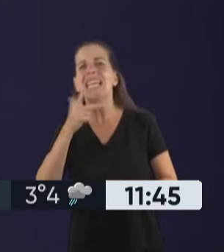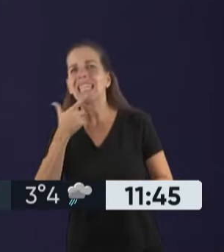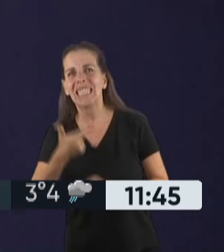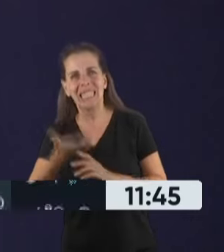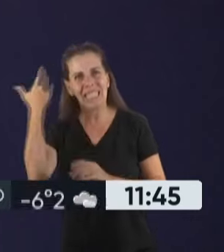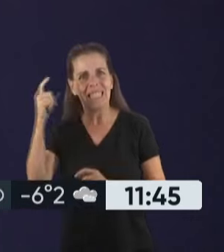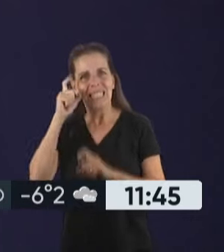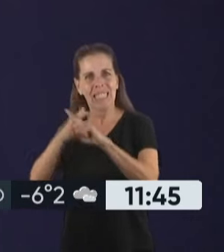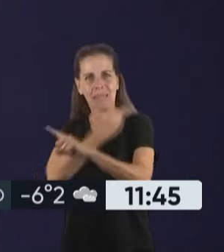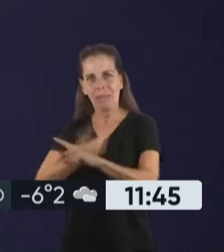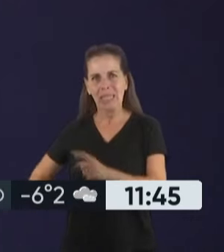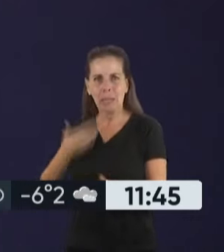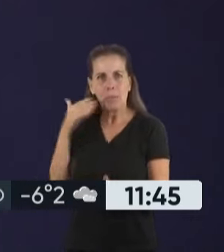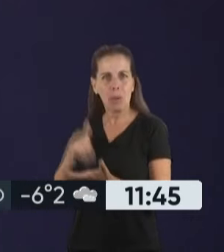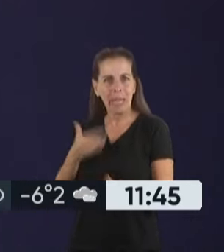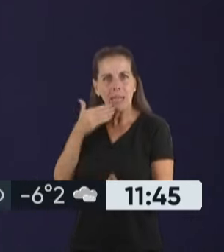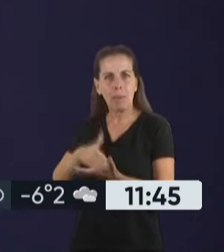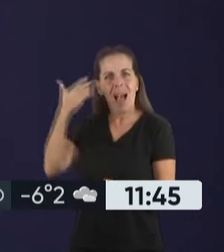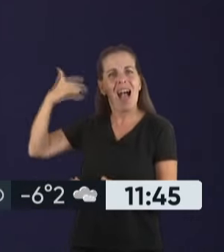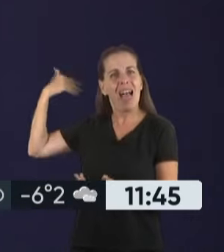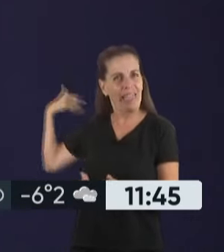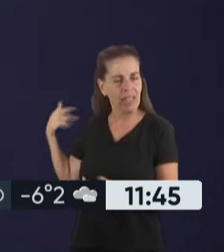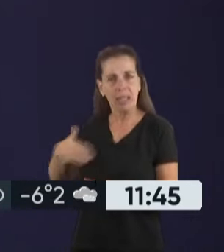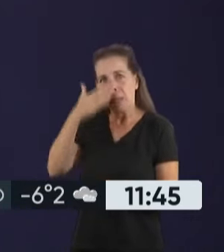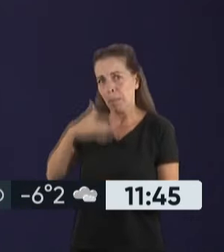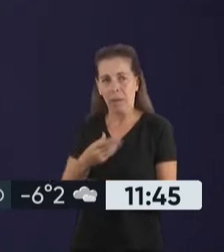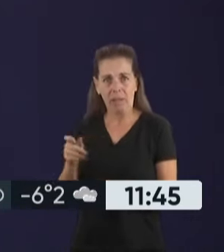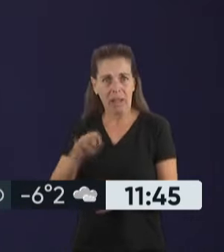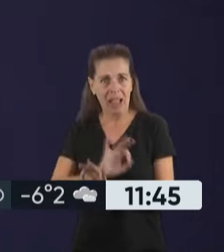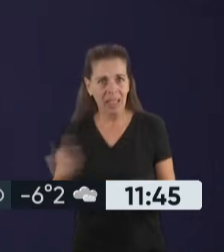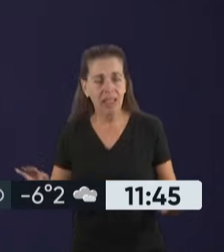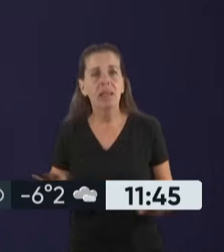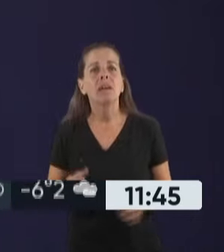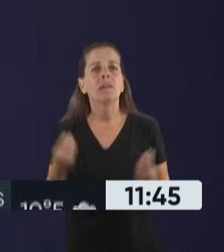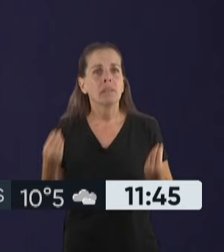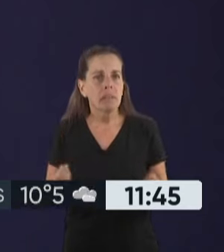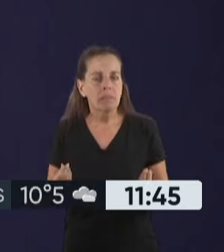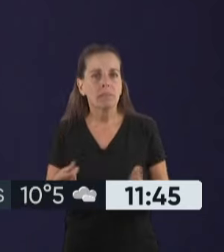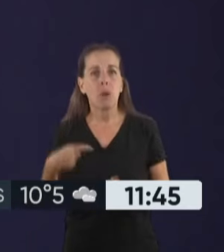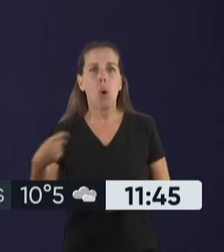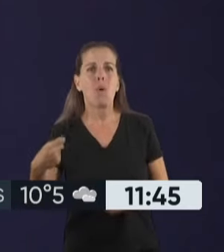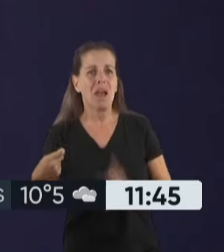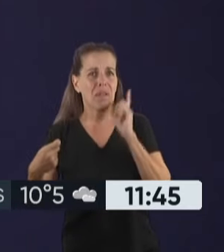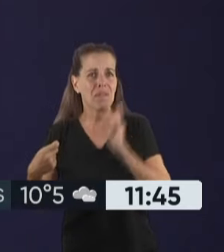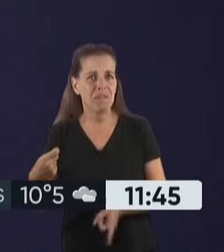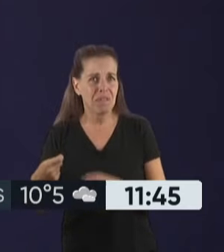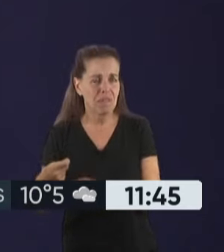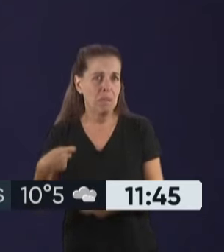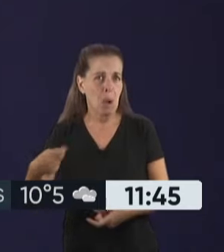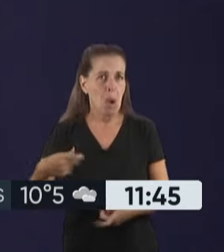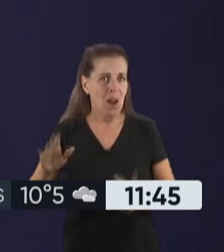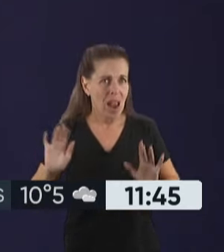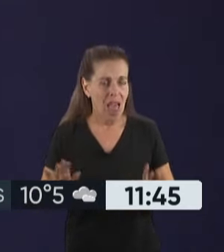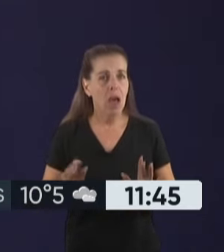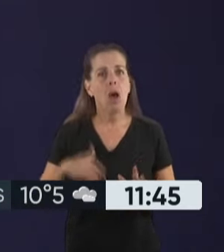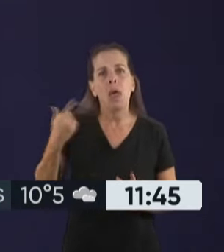mayor tasa de interés en las lelic o en las en las en su momento él tenía otros instrumentos también pero en los pases se fue con más